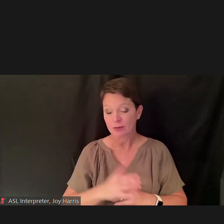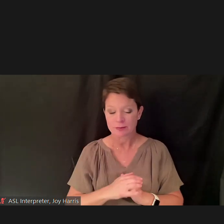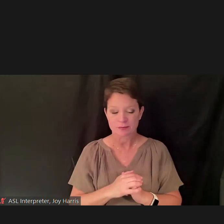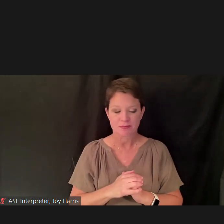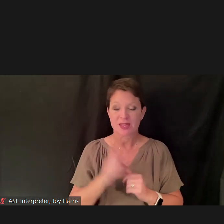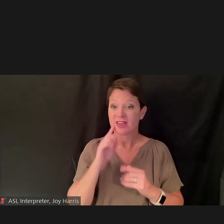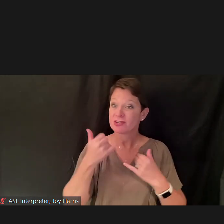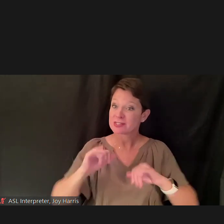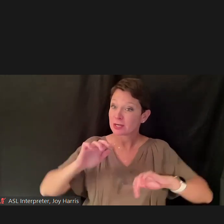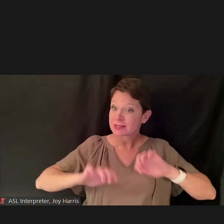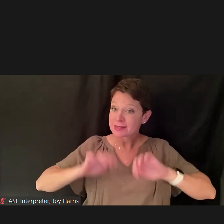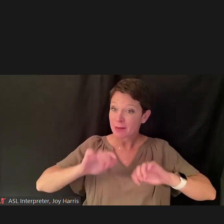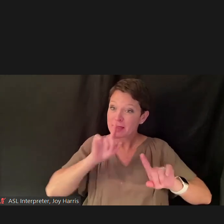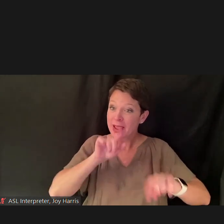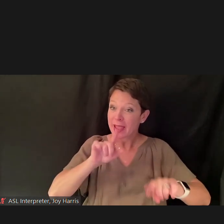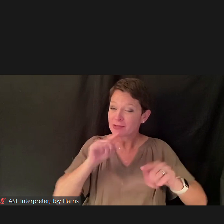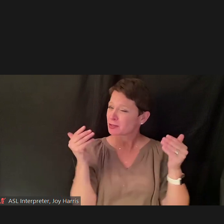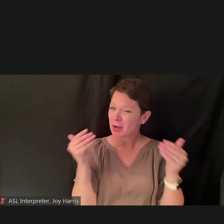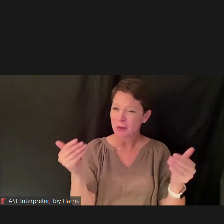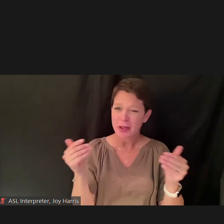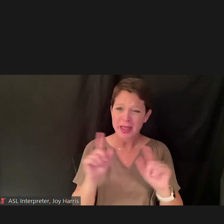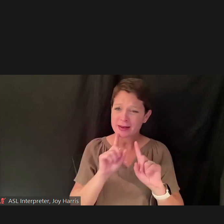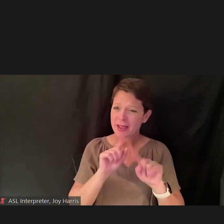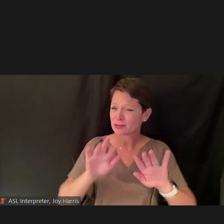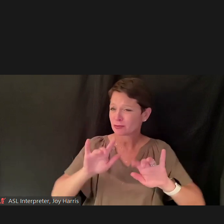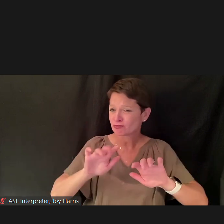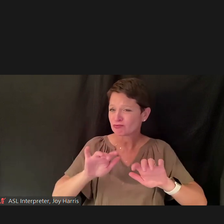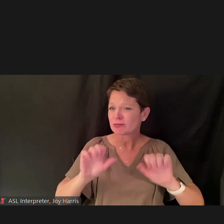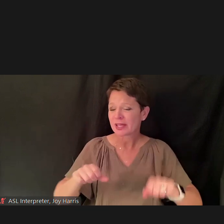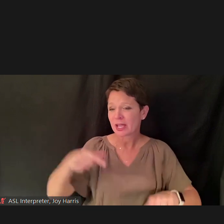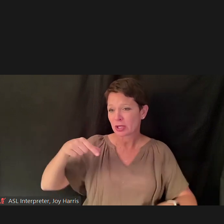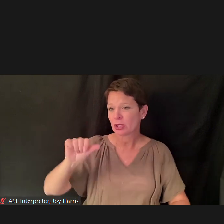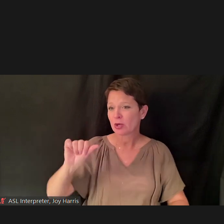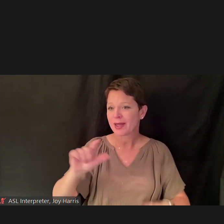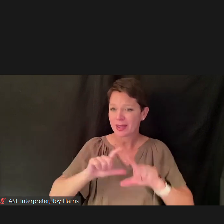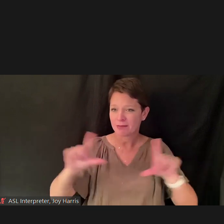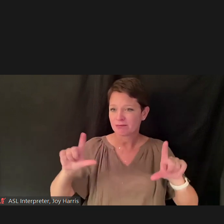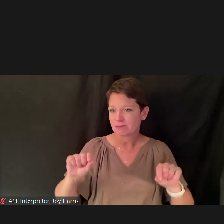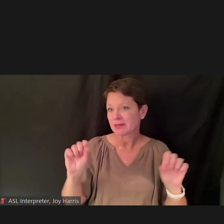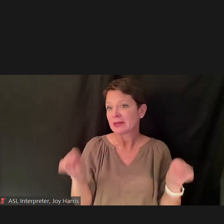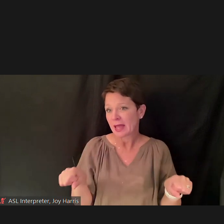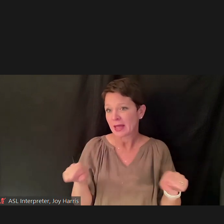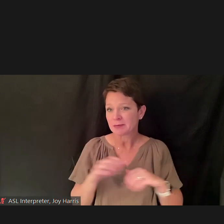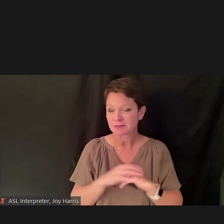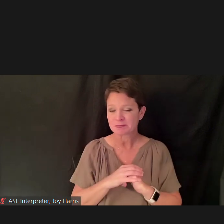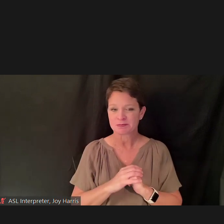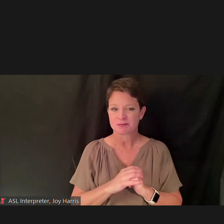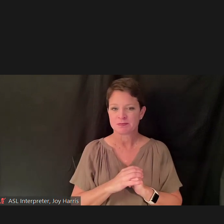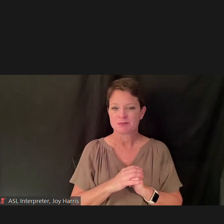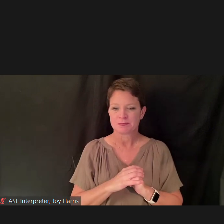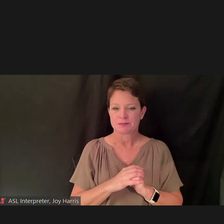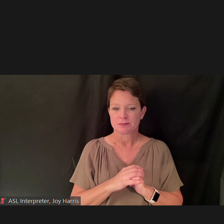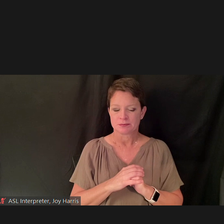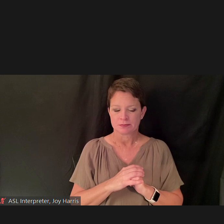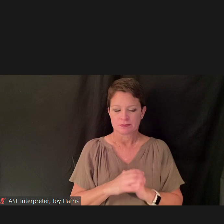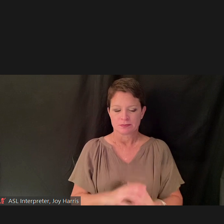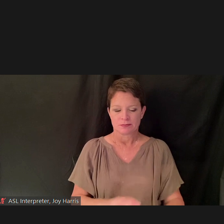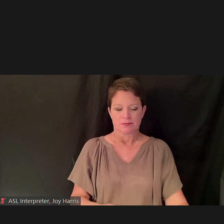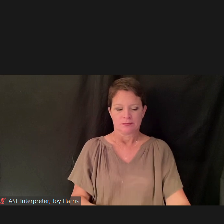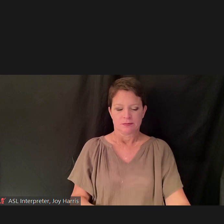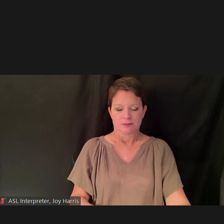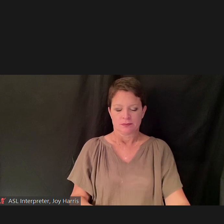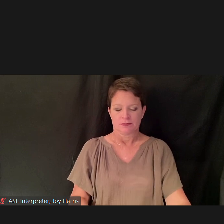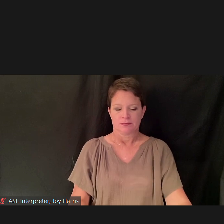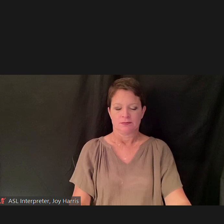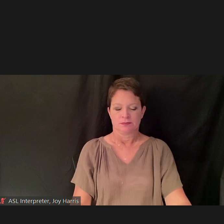preguntas y respuestas. Si está todavía escribiendo tu respuesta, siéntase en libertad de escribirlas